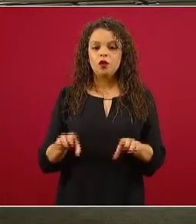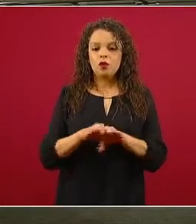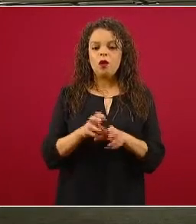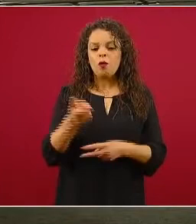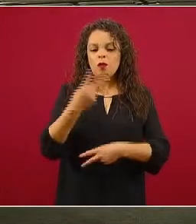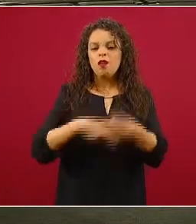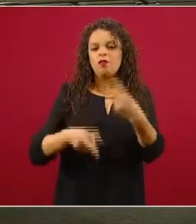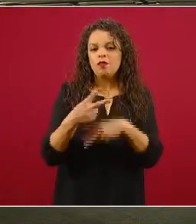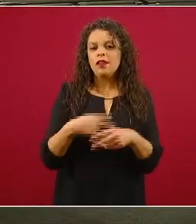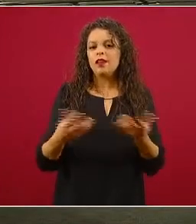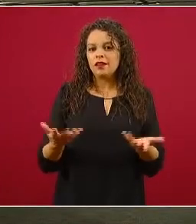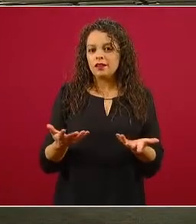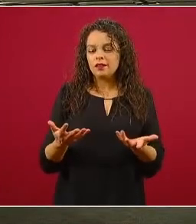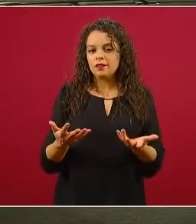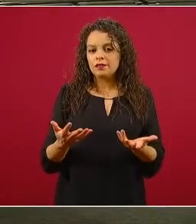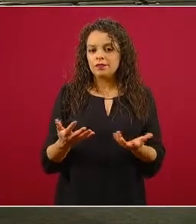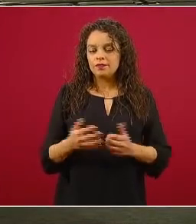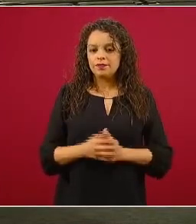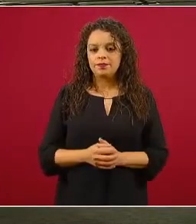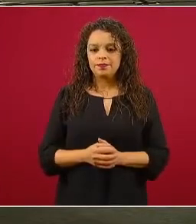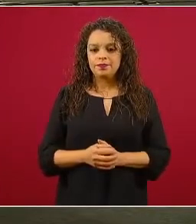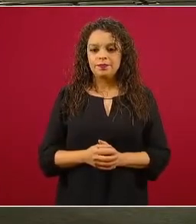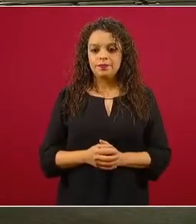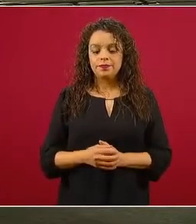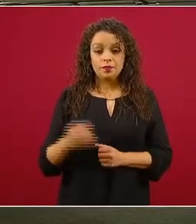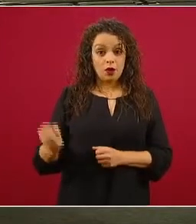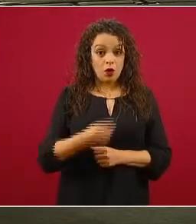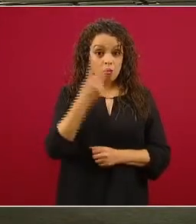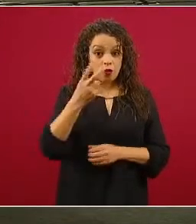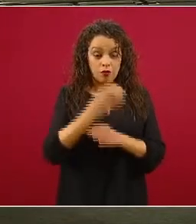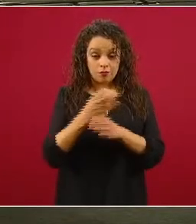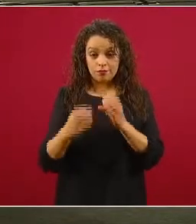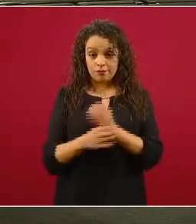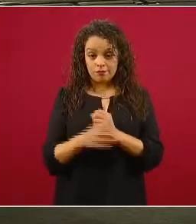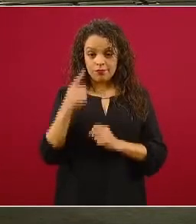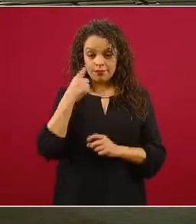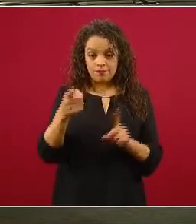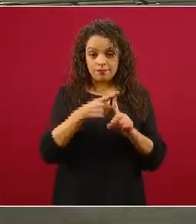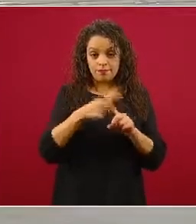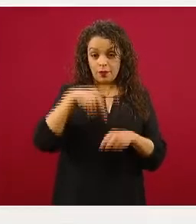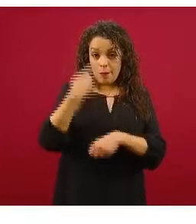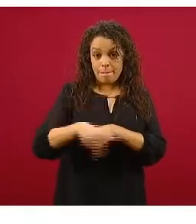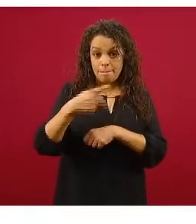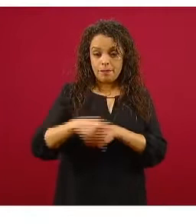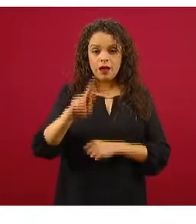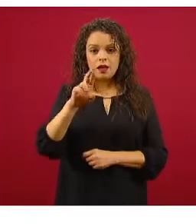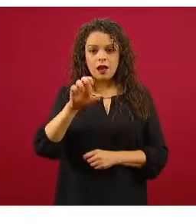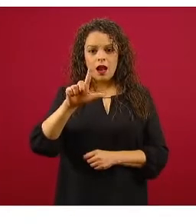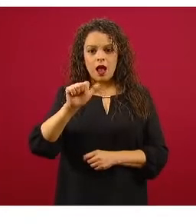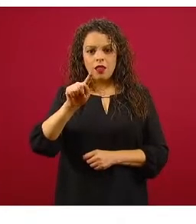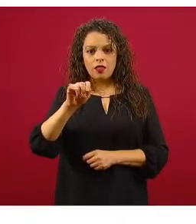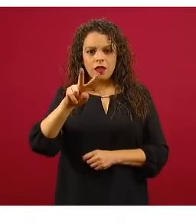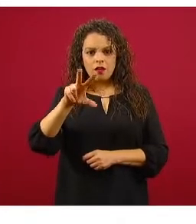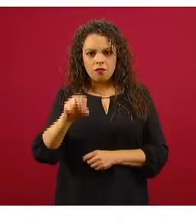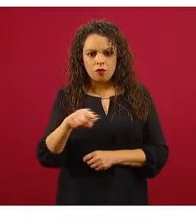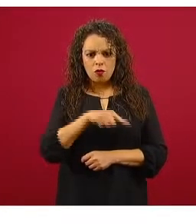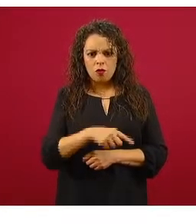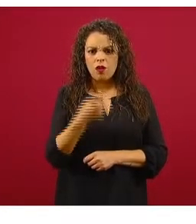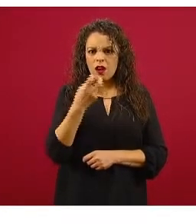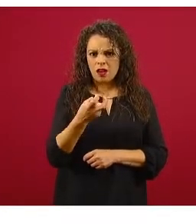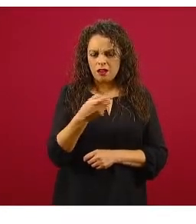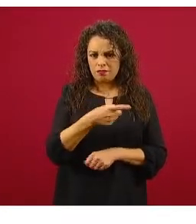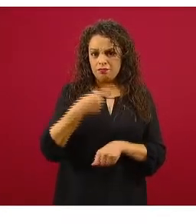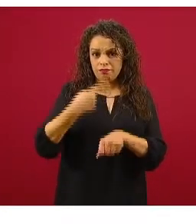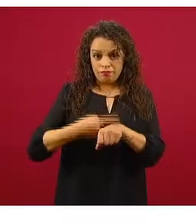Y obtuvimos dos cosas. Uno que se llama el riesgo relativo, es qué tanto aumenta el riesgo de padecer